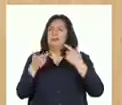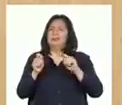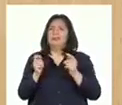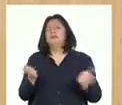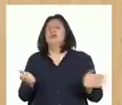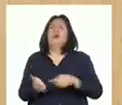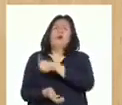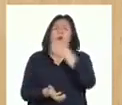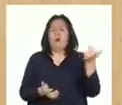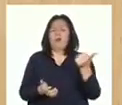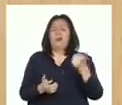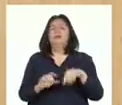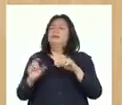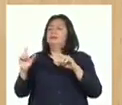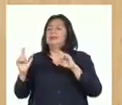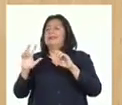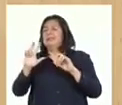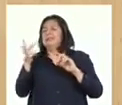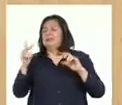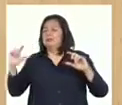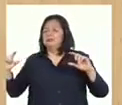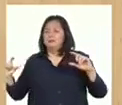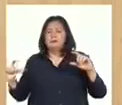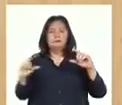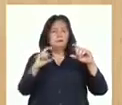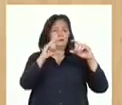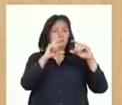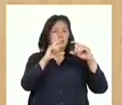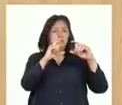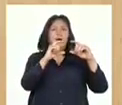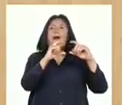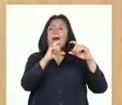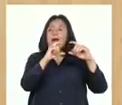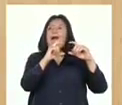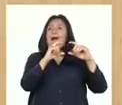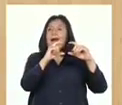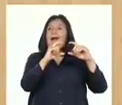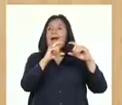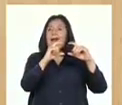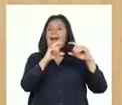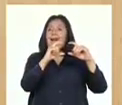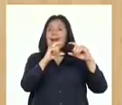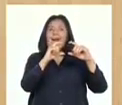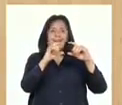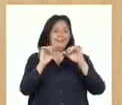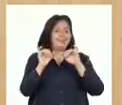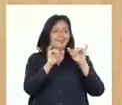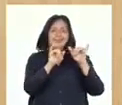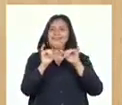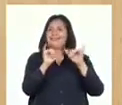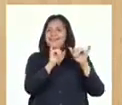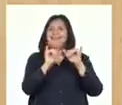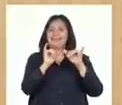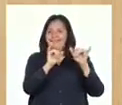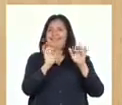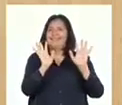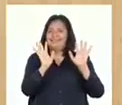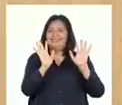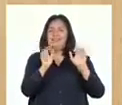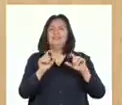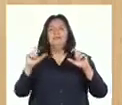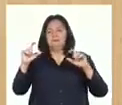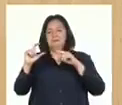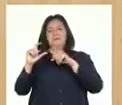con esta última tachuela. Esta tachuela tiene la misma altura que el cuadradito, es decir,